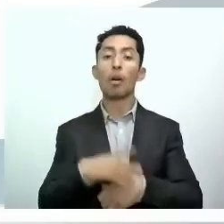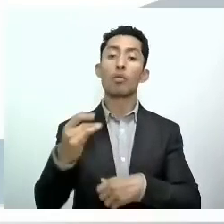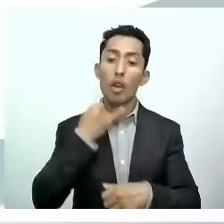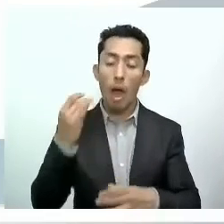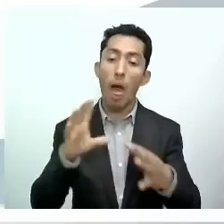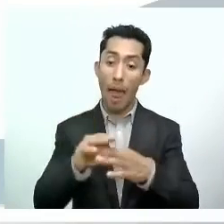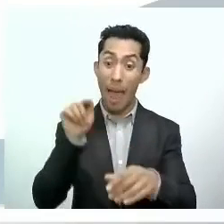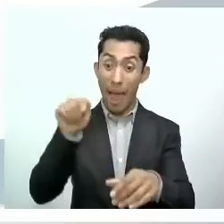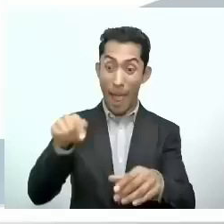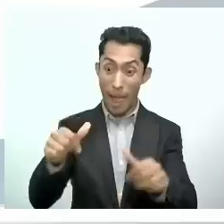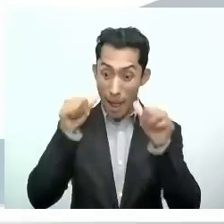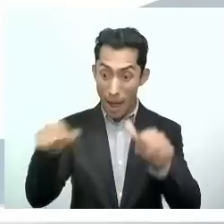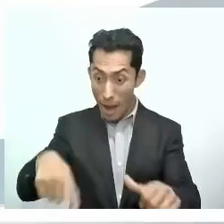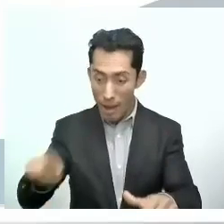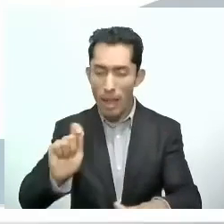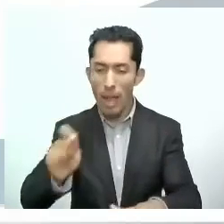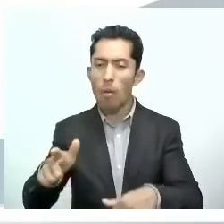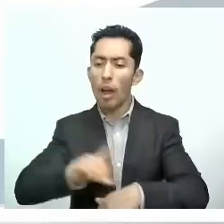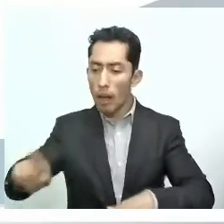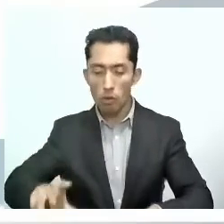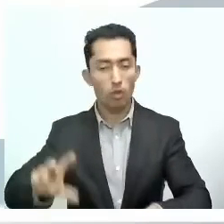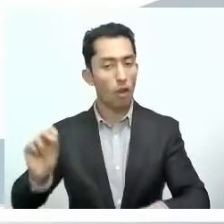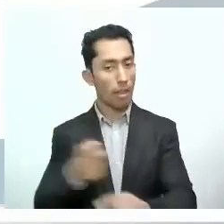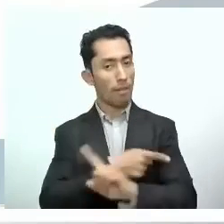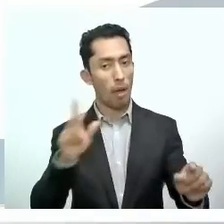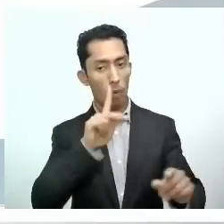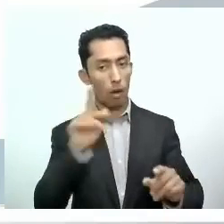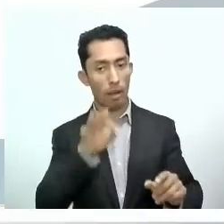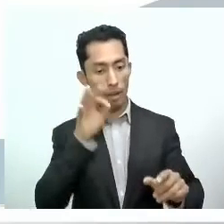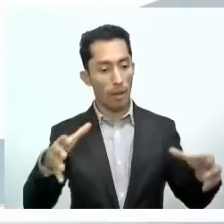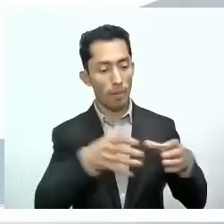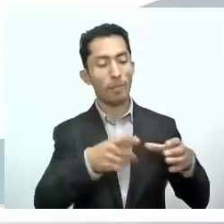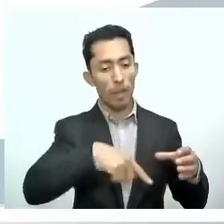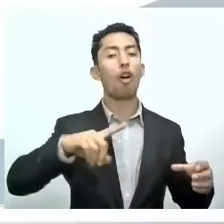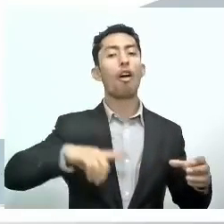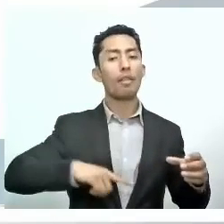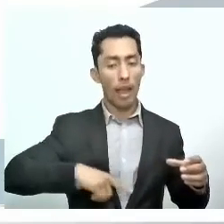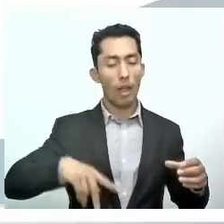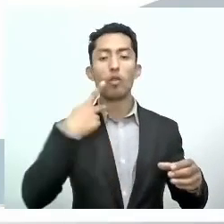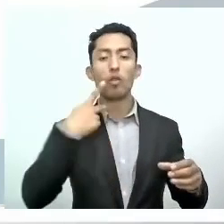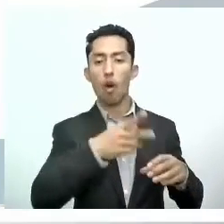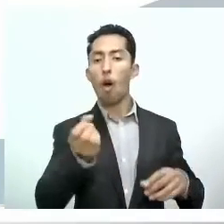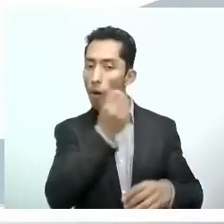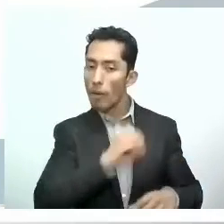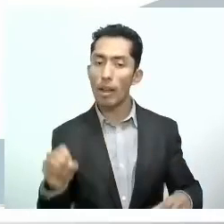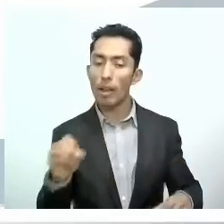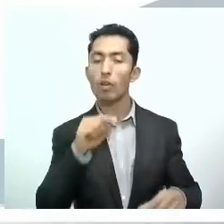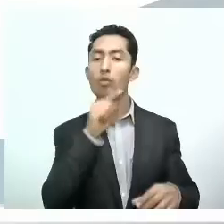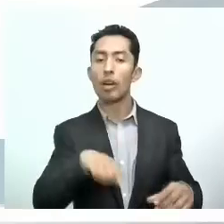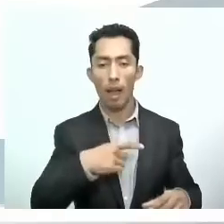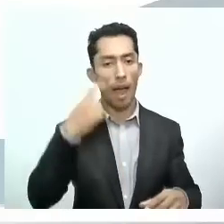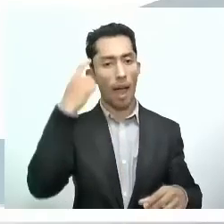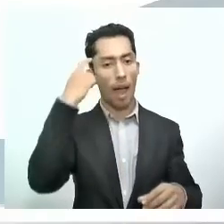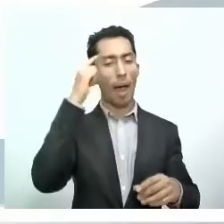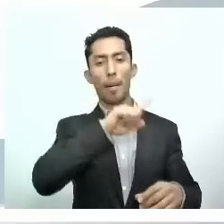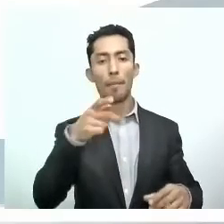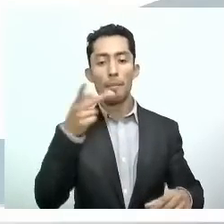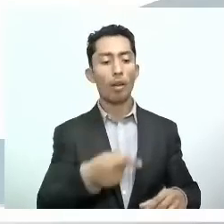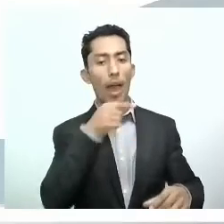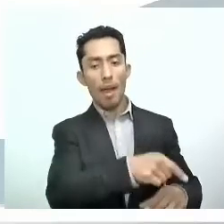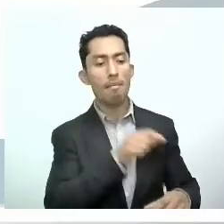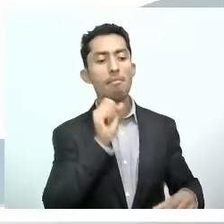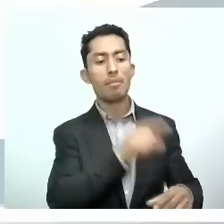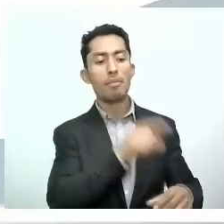es hacer al Poder Judicial, que es el Estado, que es quien tiene la obligación, la pregunta, pero hacia uno mismo, hacia el